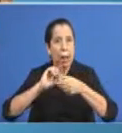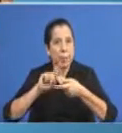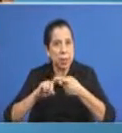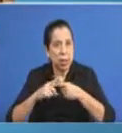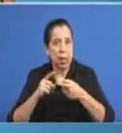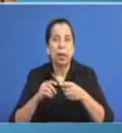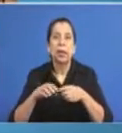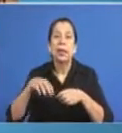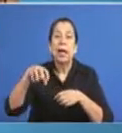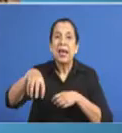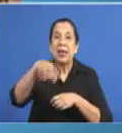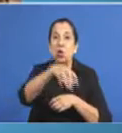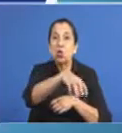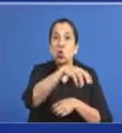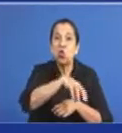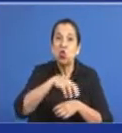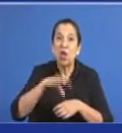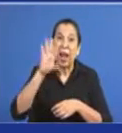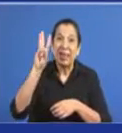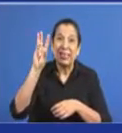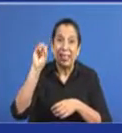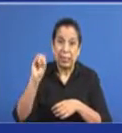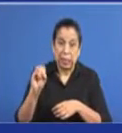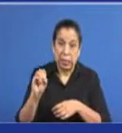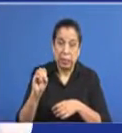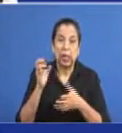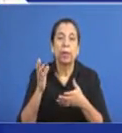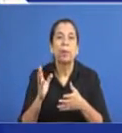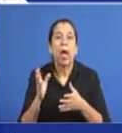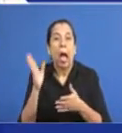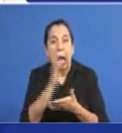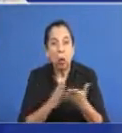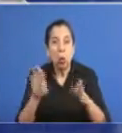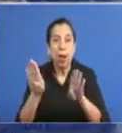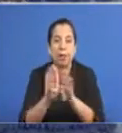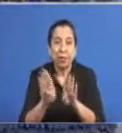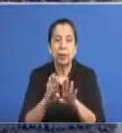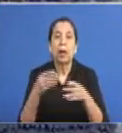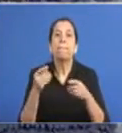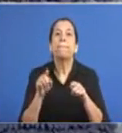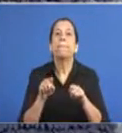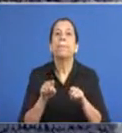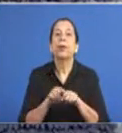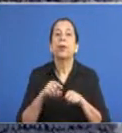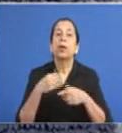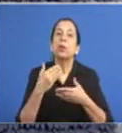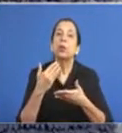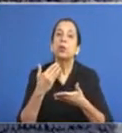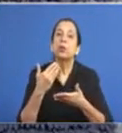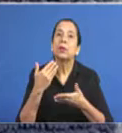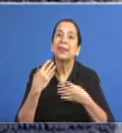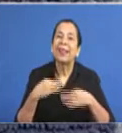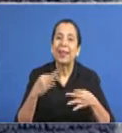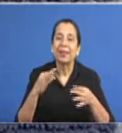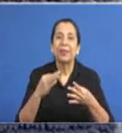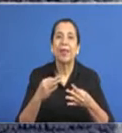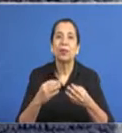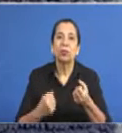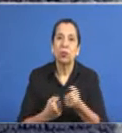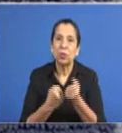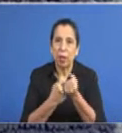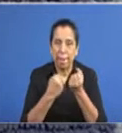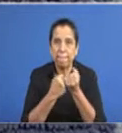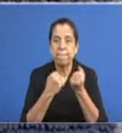sucursales. Bueno, ahorita mismo pues tenemos algunas cerradas, pero sí estamos tratando de brindar la mayor cantidad de canales